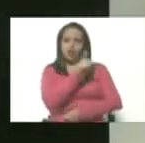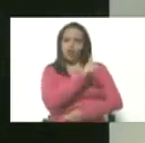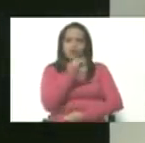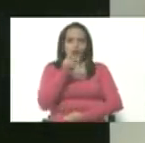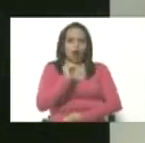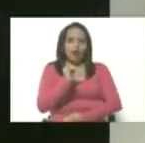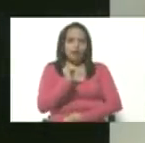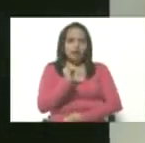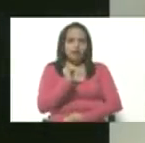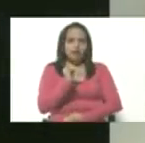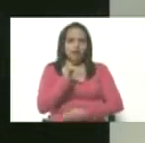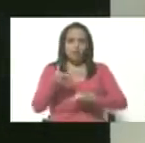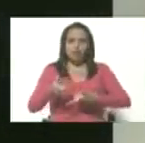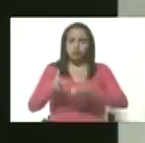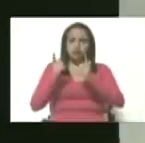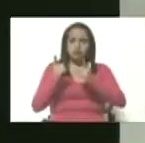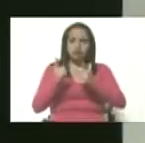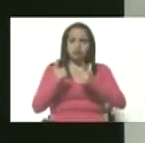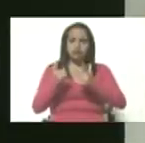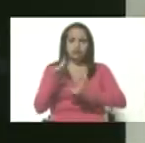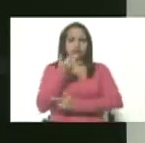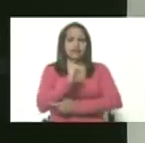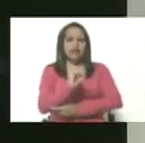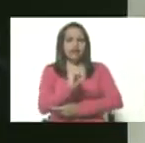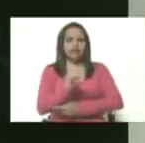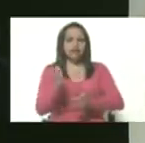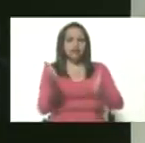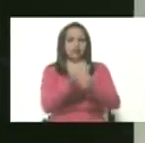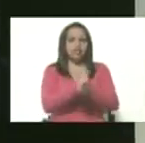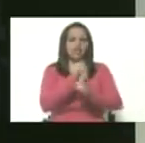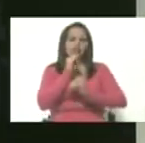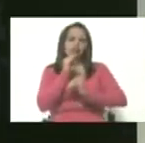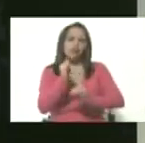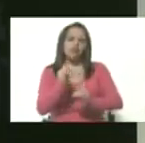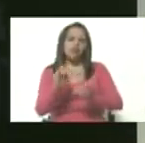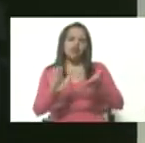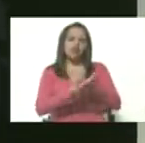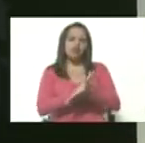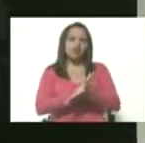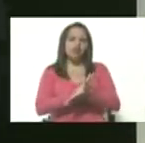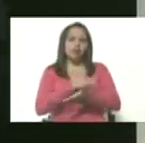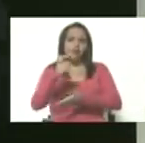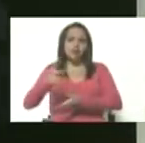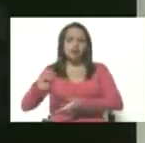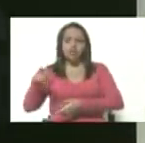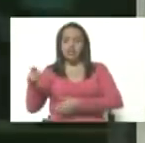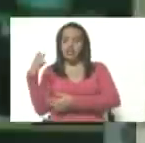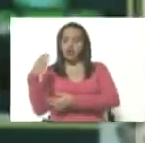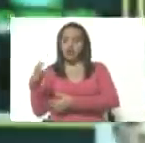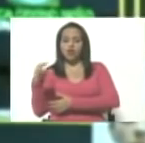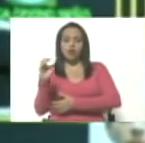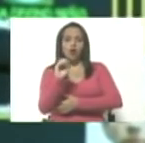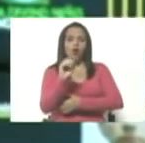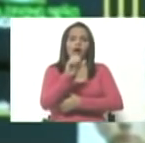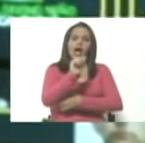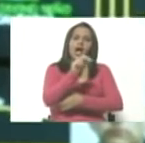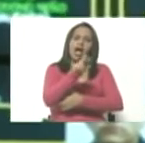posible obtener información de las autoridades de Aruba ni de Colombia sobre